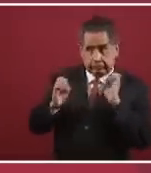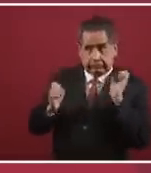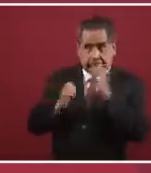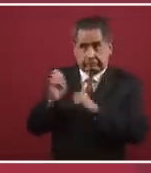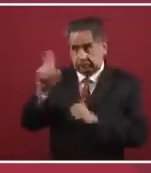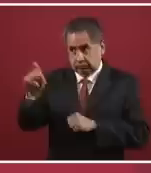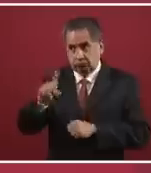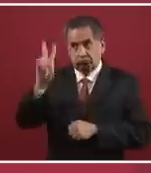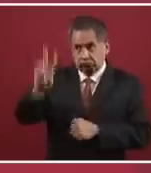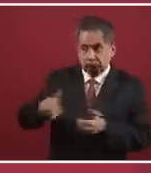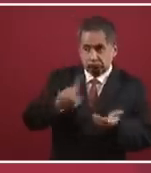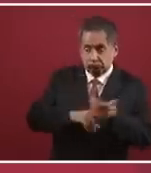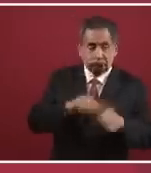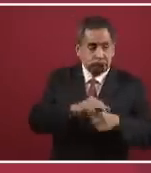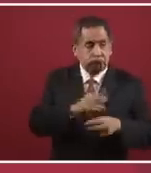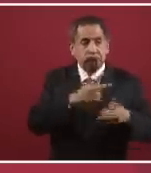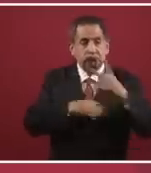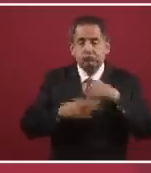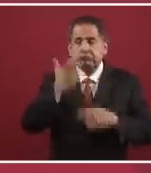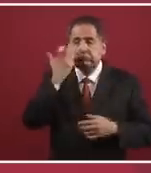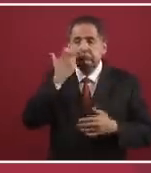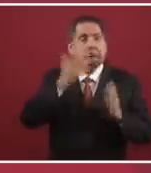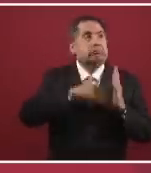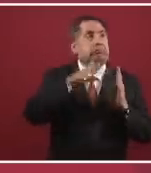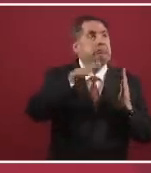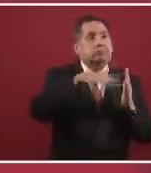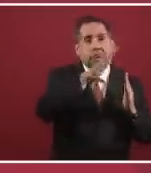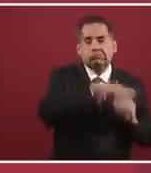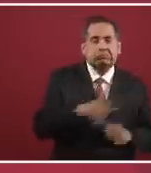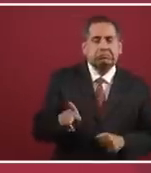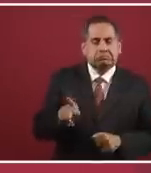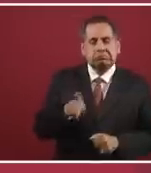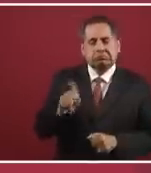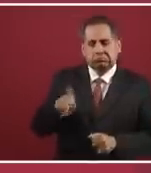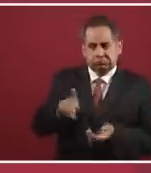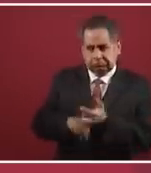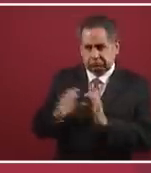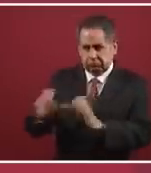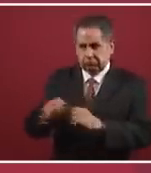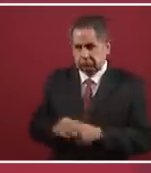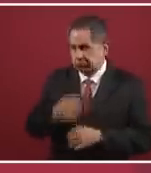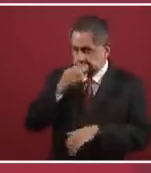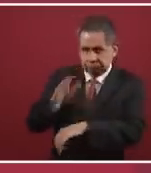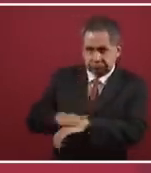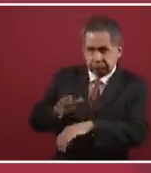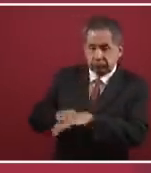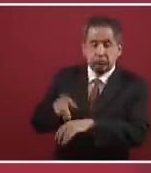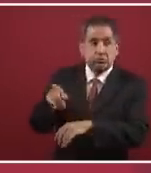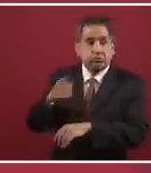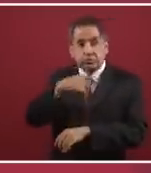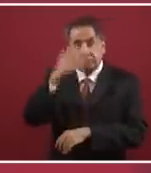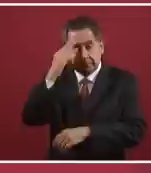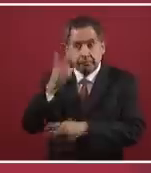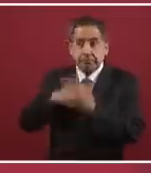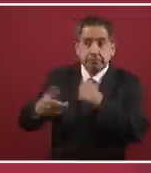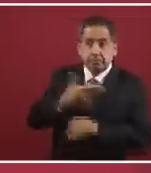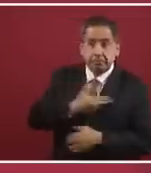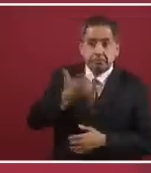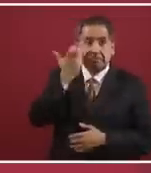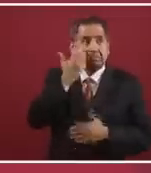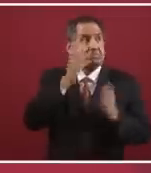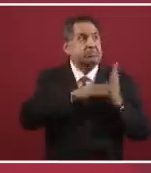este vinieron a pintarla el hospital porque sabían que ir usted a venir